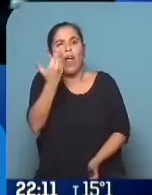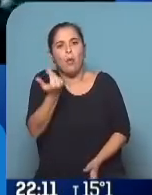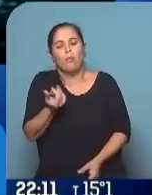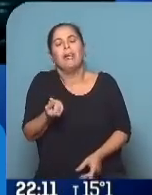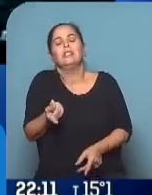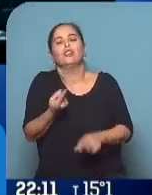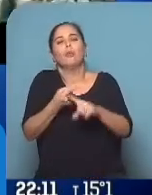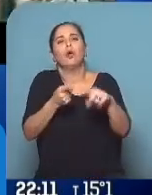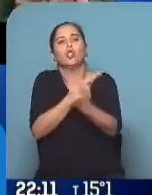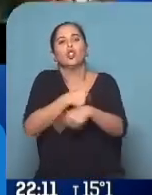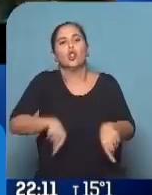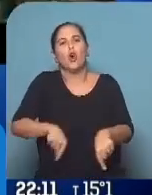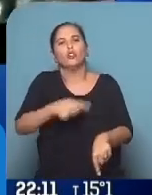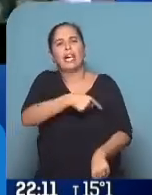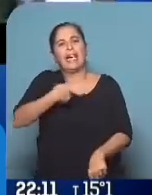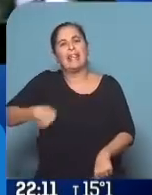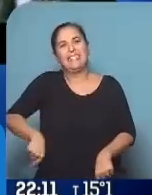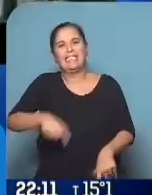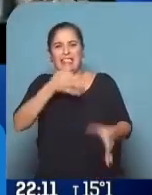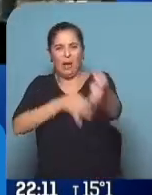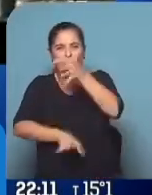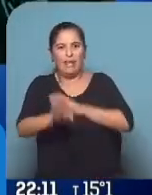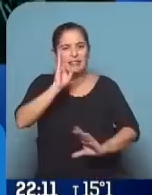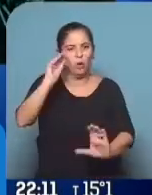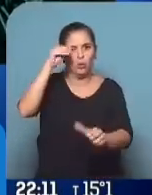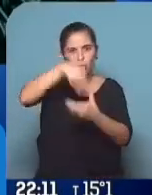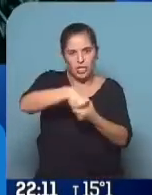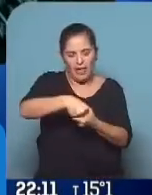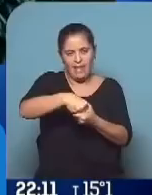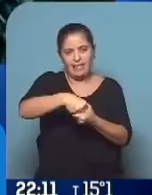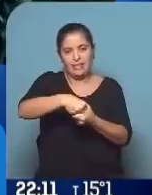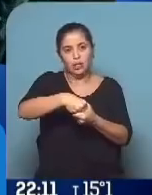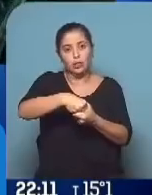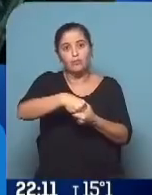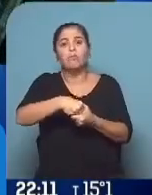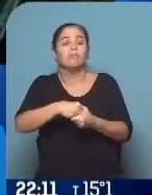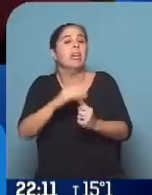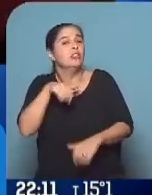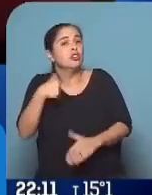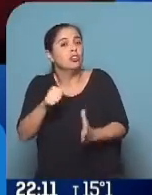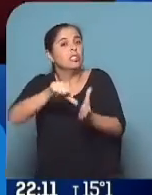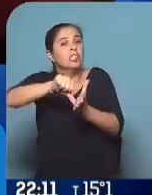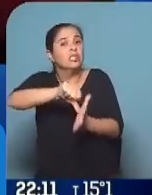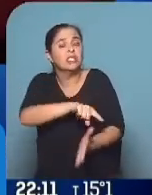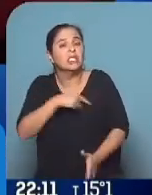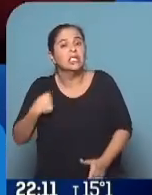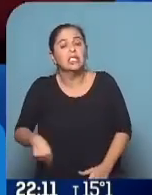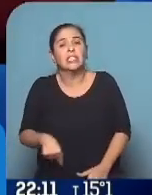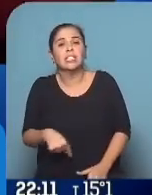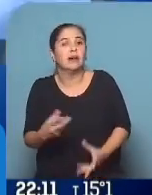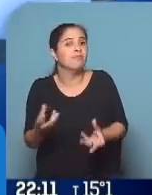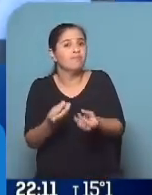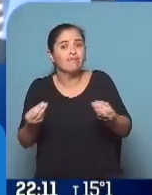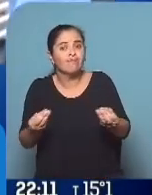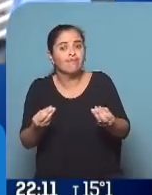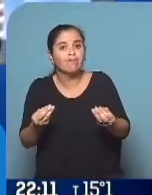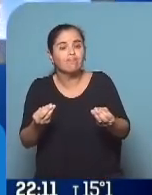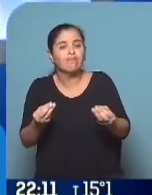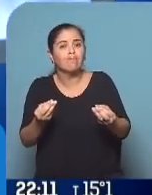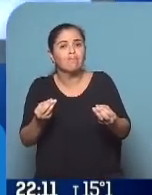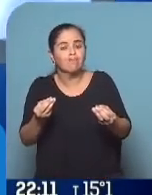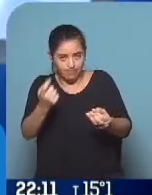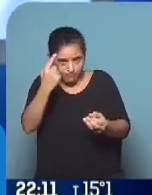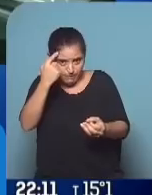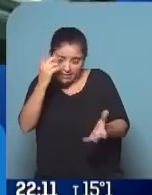reserva la represalia o la réplica, como ha dicho el Ministerio de Comercio. Tendremos que dar una respuesta. ¿Cuál será